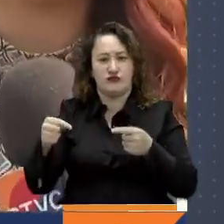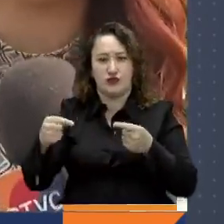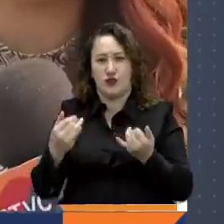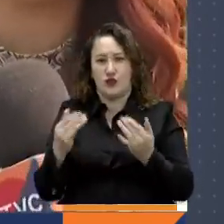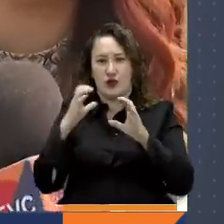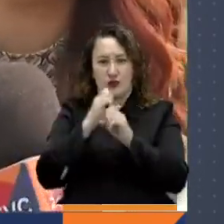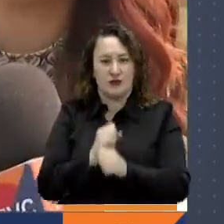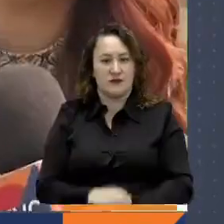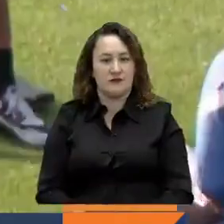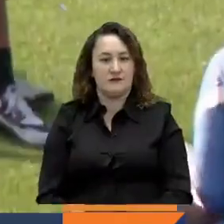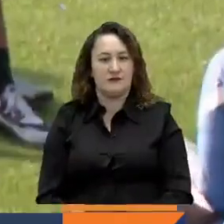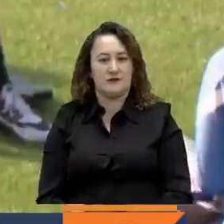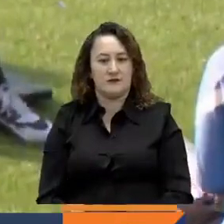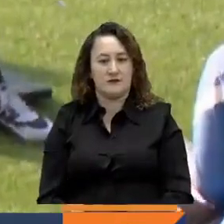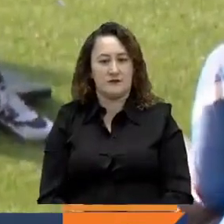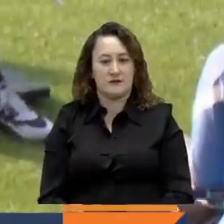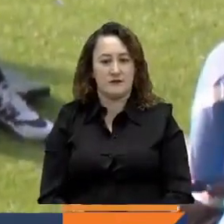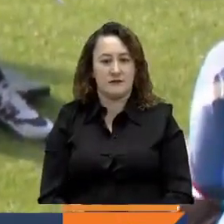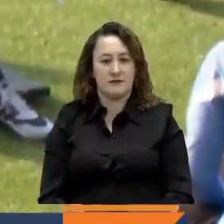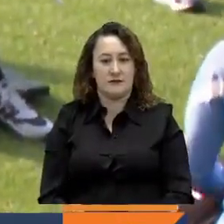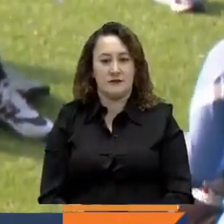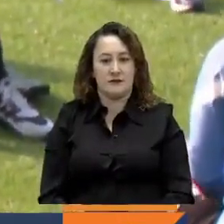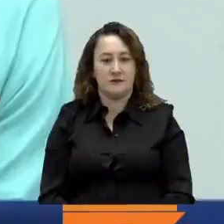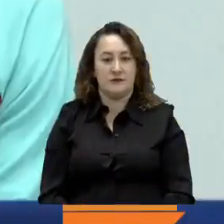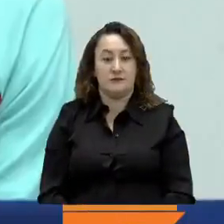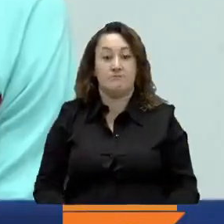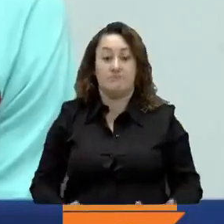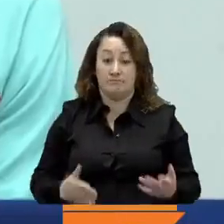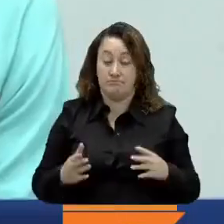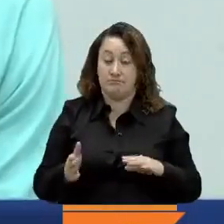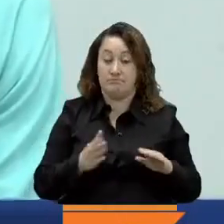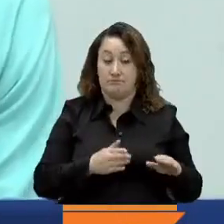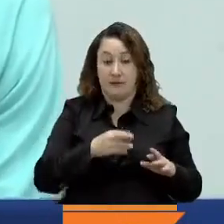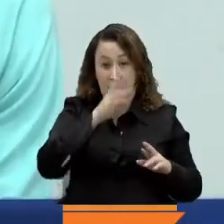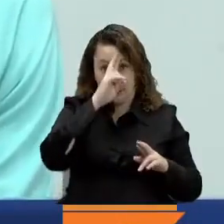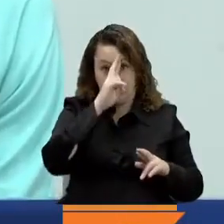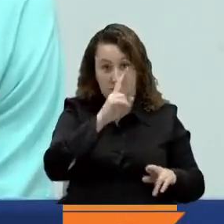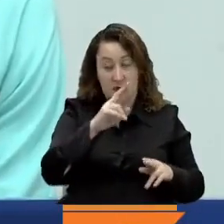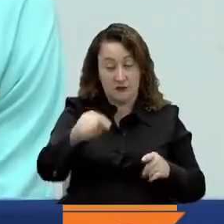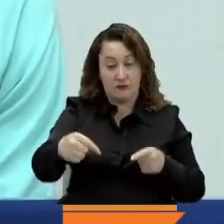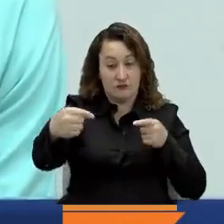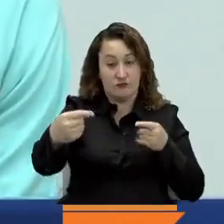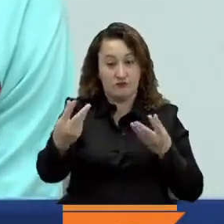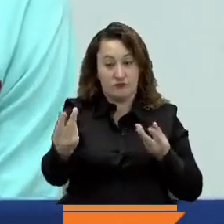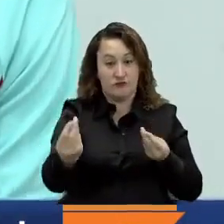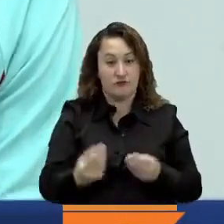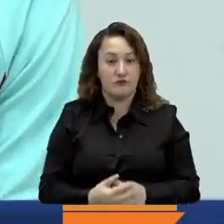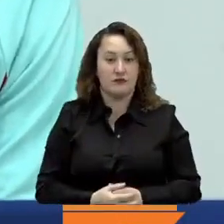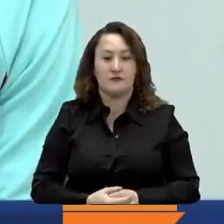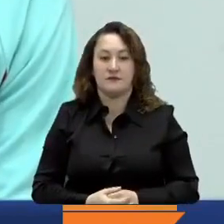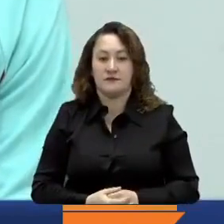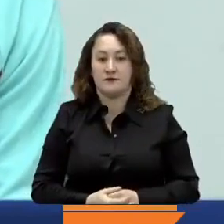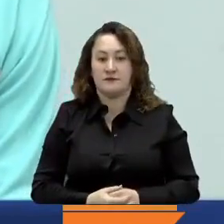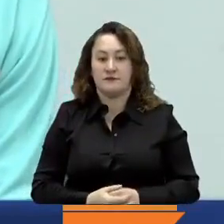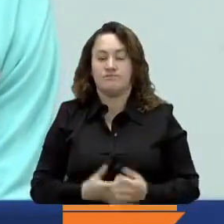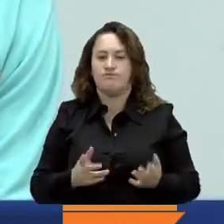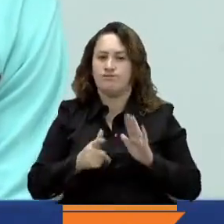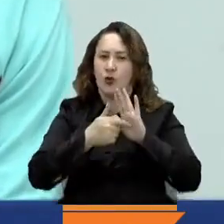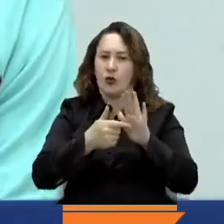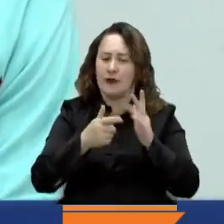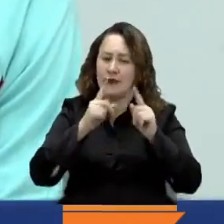Veamos. De un lado, respeto por el rival. Mostrando formas y maneras diferentes,